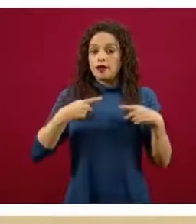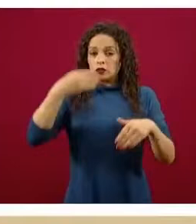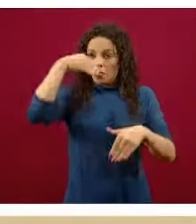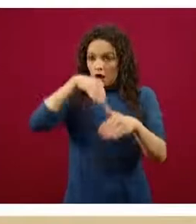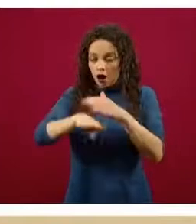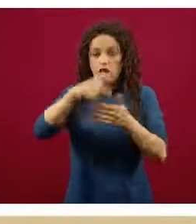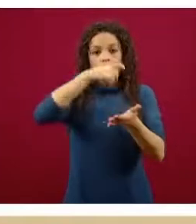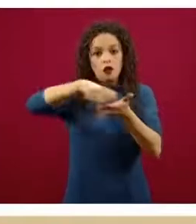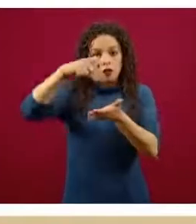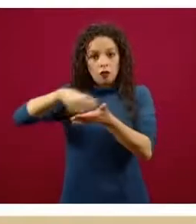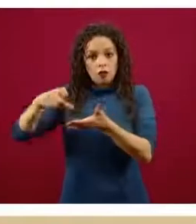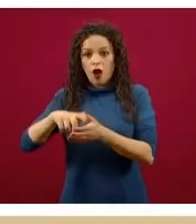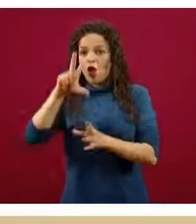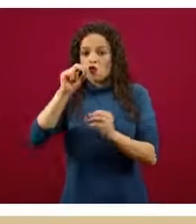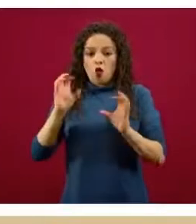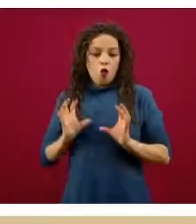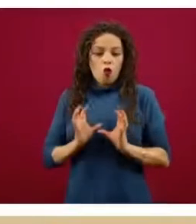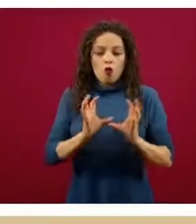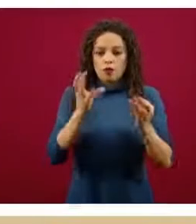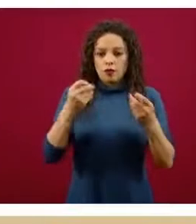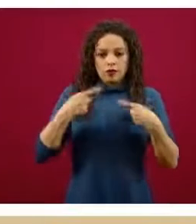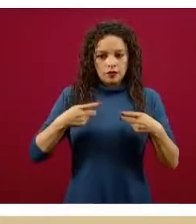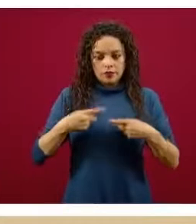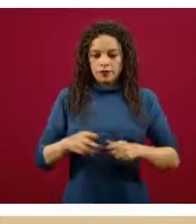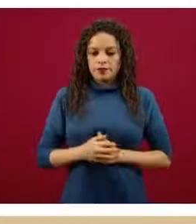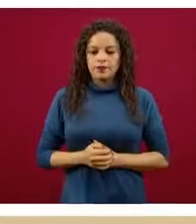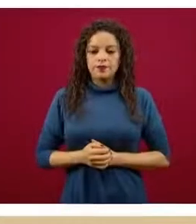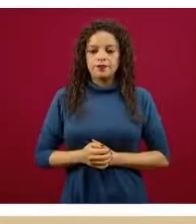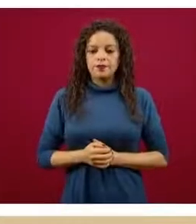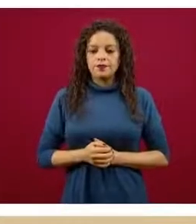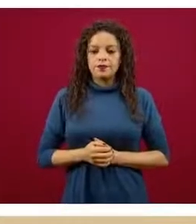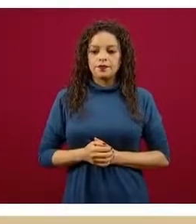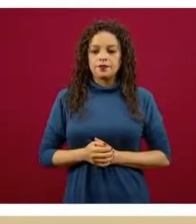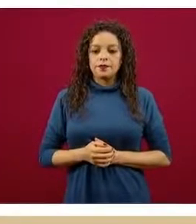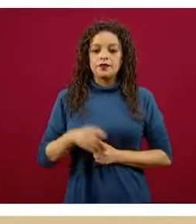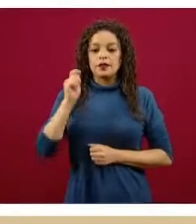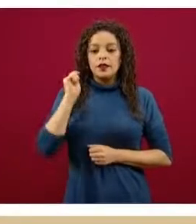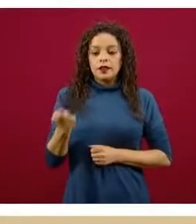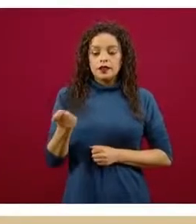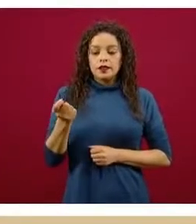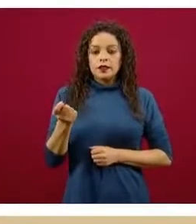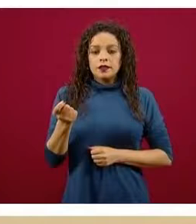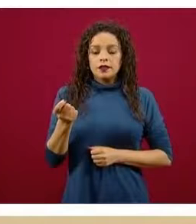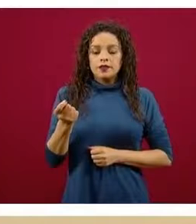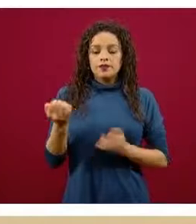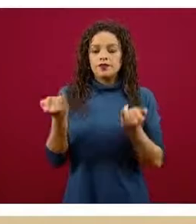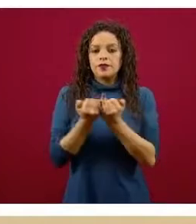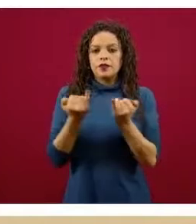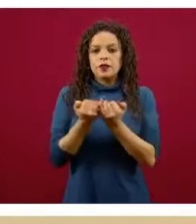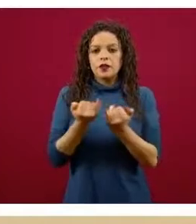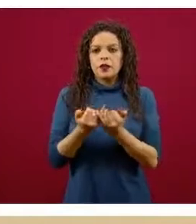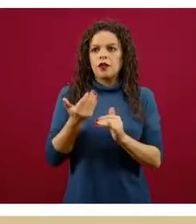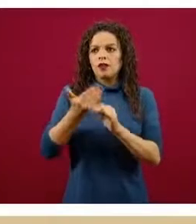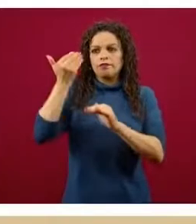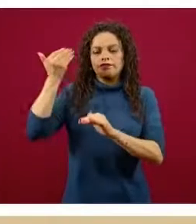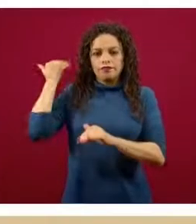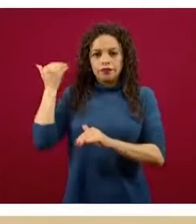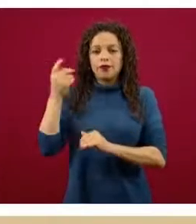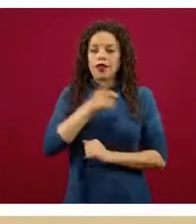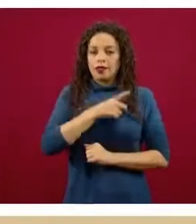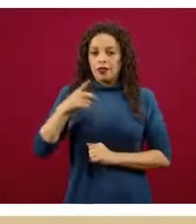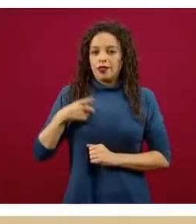nivel rojo, y en nivel naranja 75% una persona por familia, y al mismo tiempo, igual que en otros días,